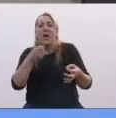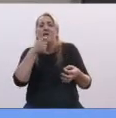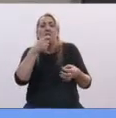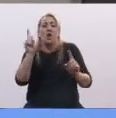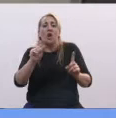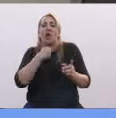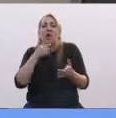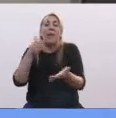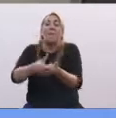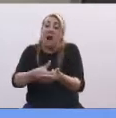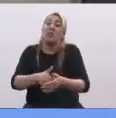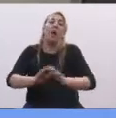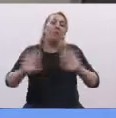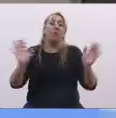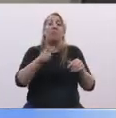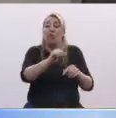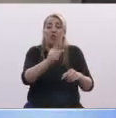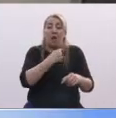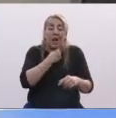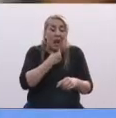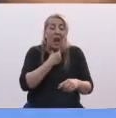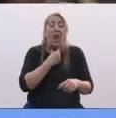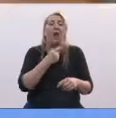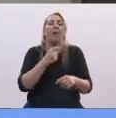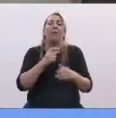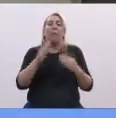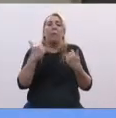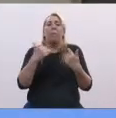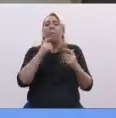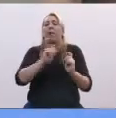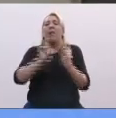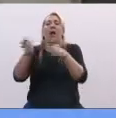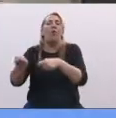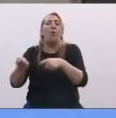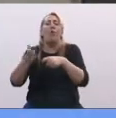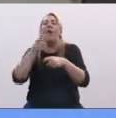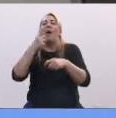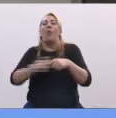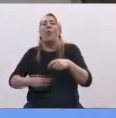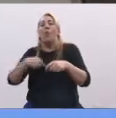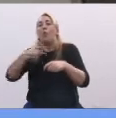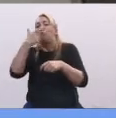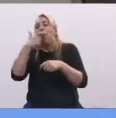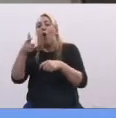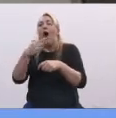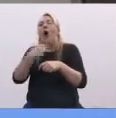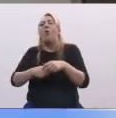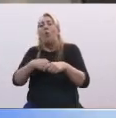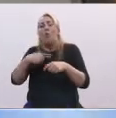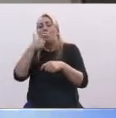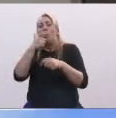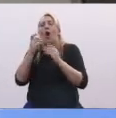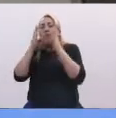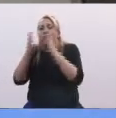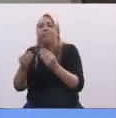quería invertir, bueno, se lo donaba podía donárselo hasta la Cruz Roja, que la Cruz Roja iba a trabajar para la pandemia. Y